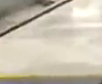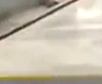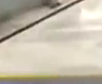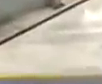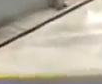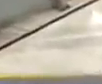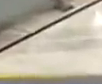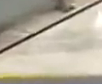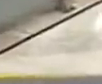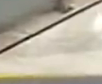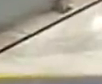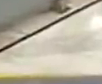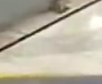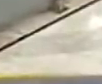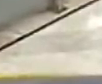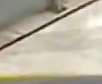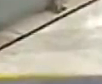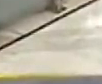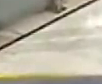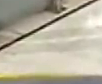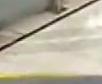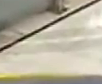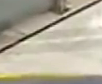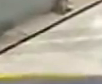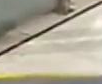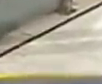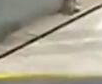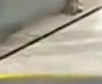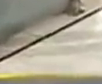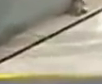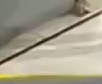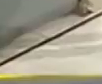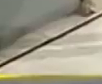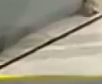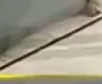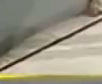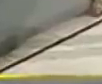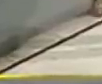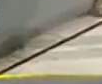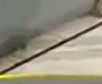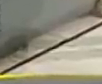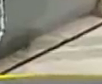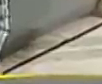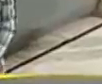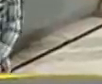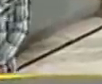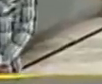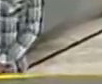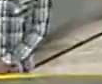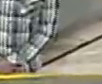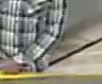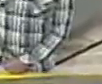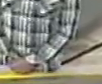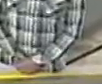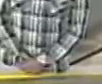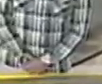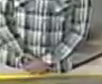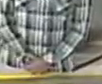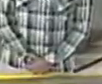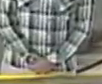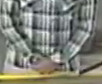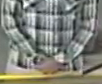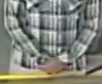del buen gobierno que será implementado como método de gobierno participativo y directo y eficiente a través del sistema patria